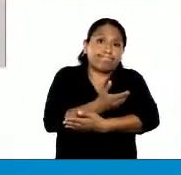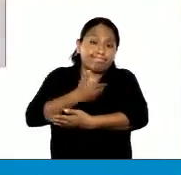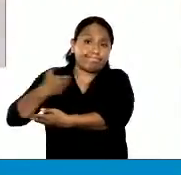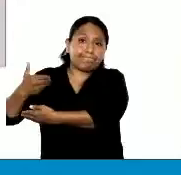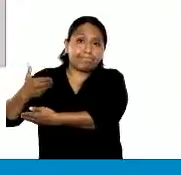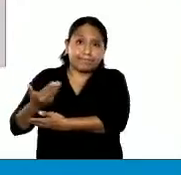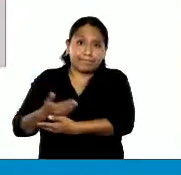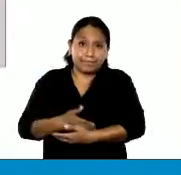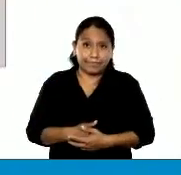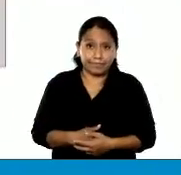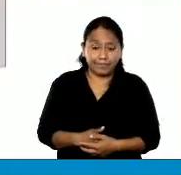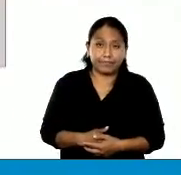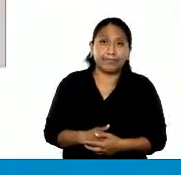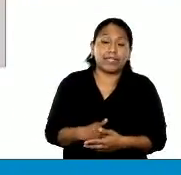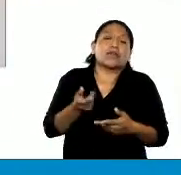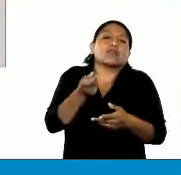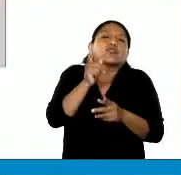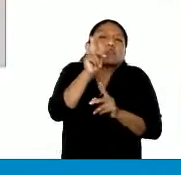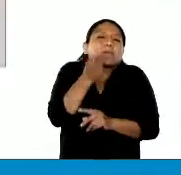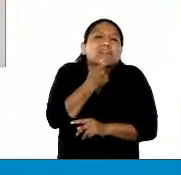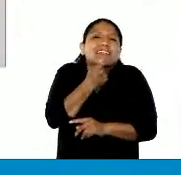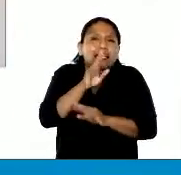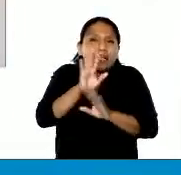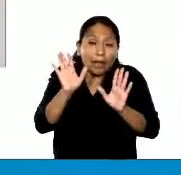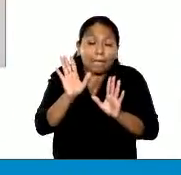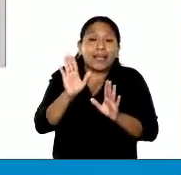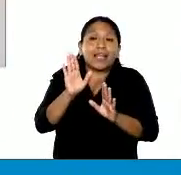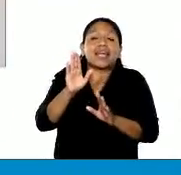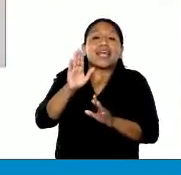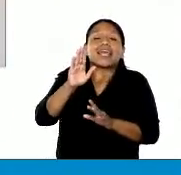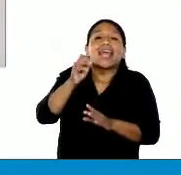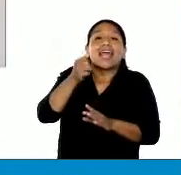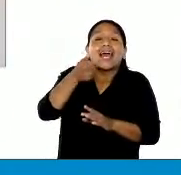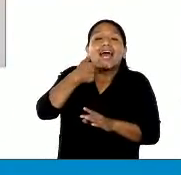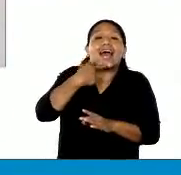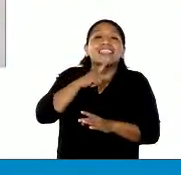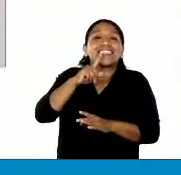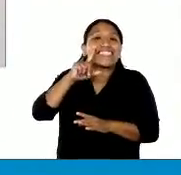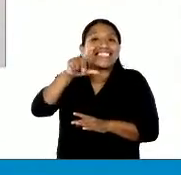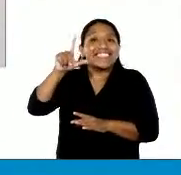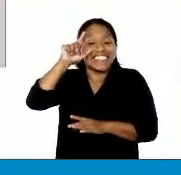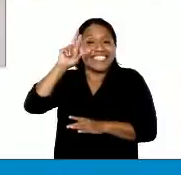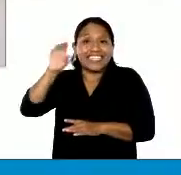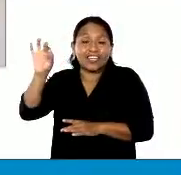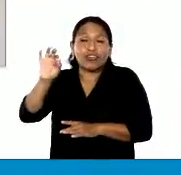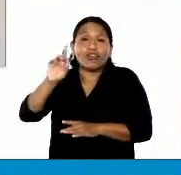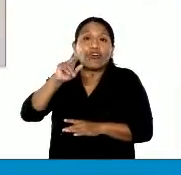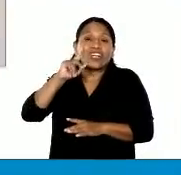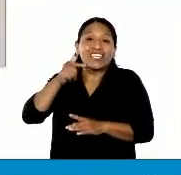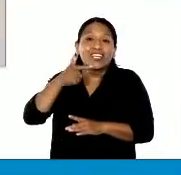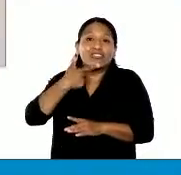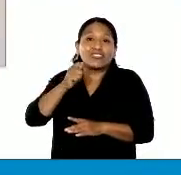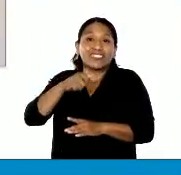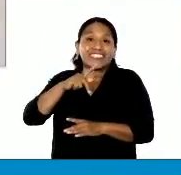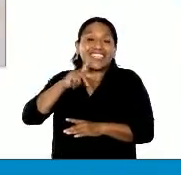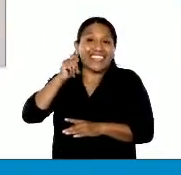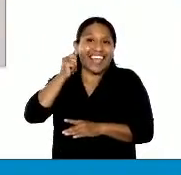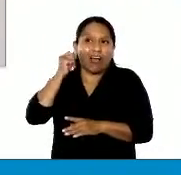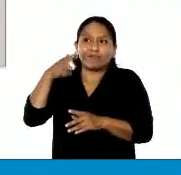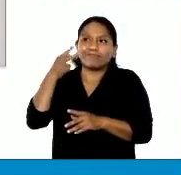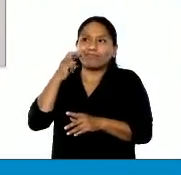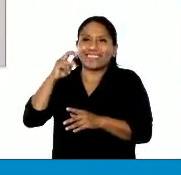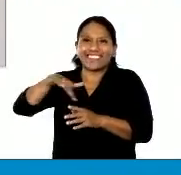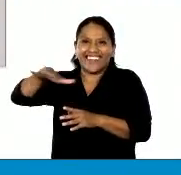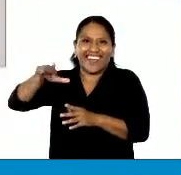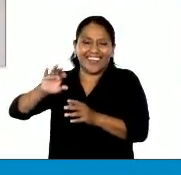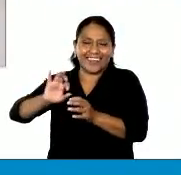Solo para dar algunos ejemplos, en el astillero Río Santiago, ubicado en la vecina localidad de Ensenada, que como todos sabemos